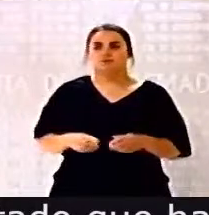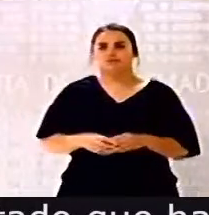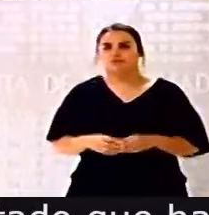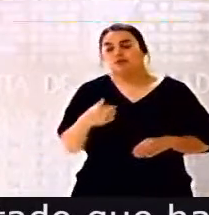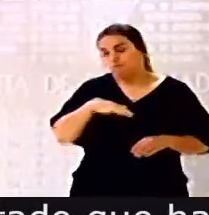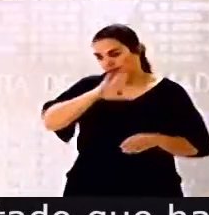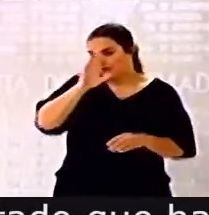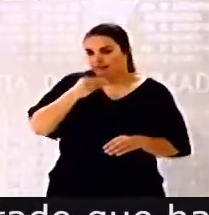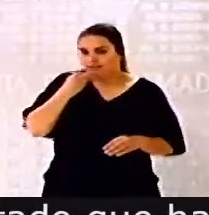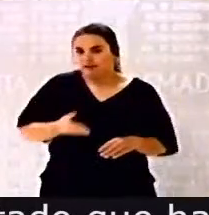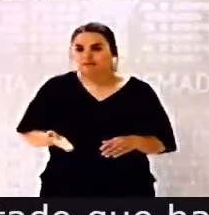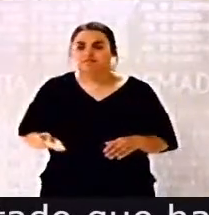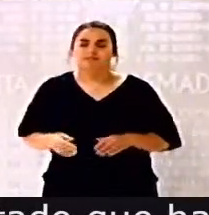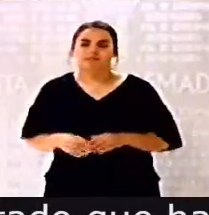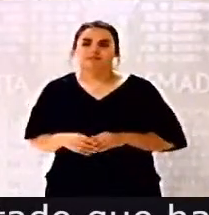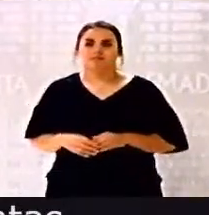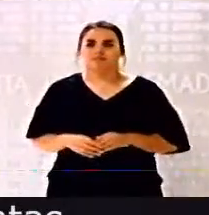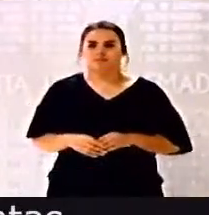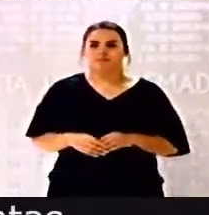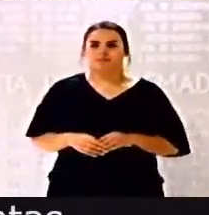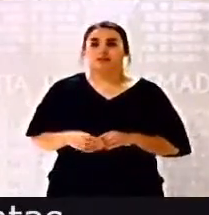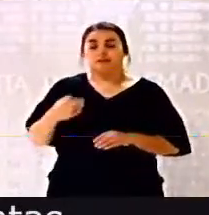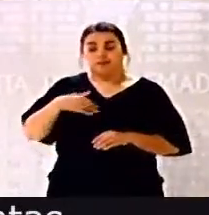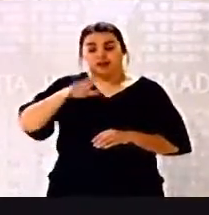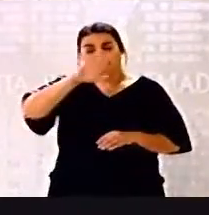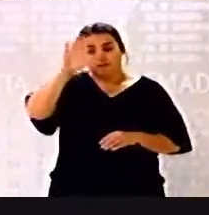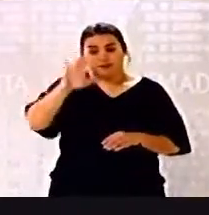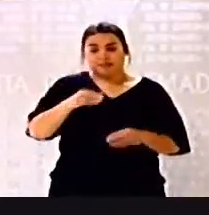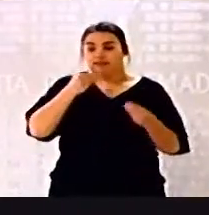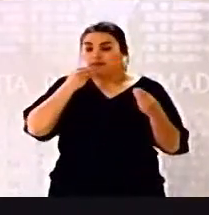parece acertado. Y me parece acertado